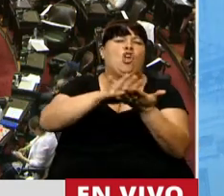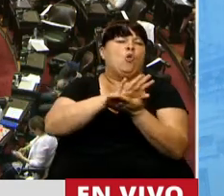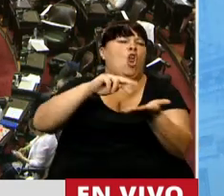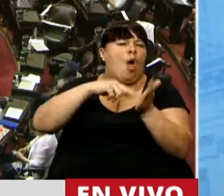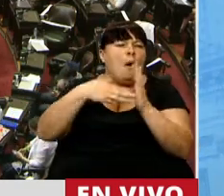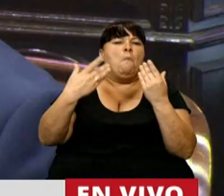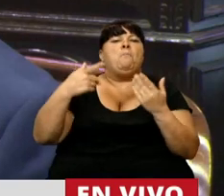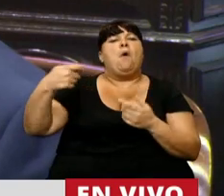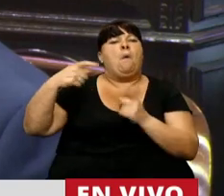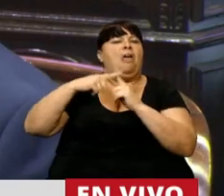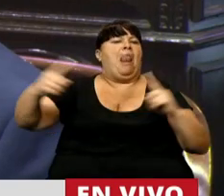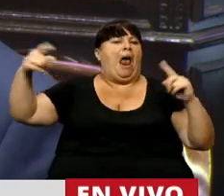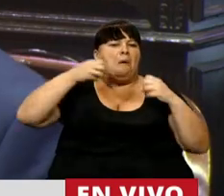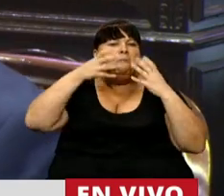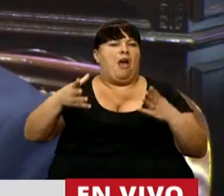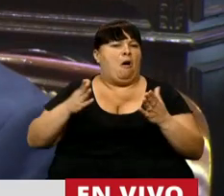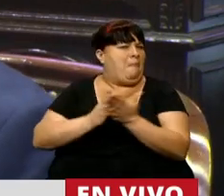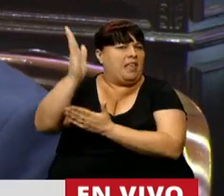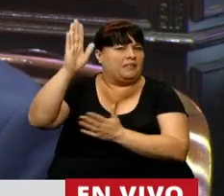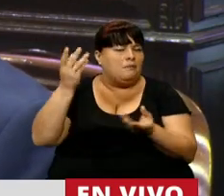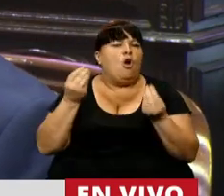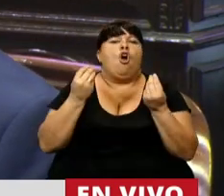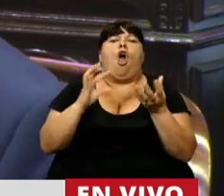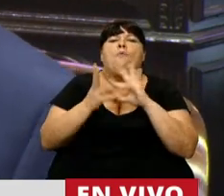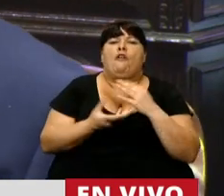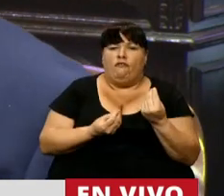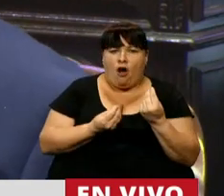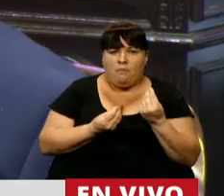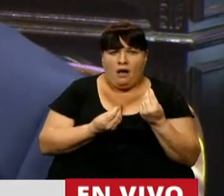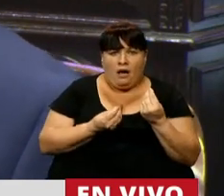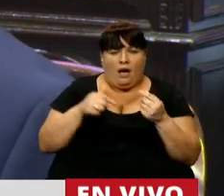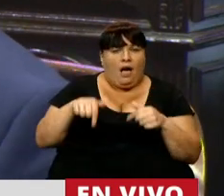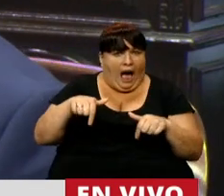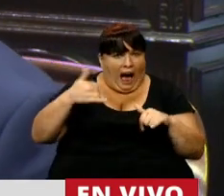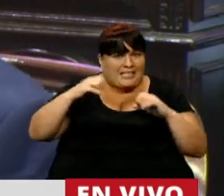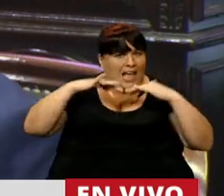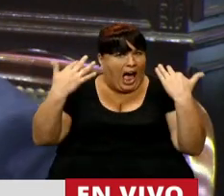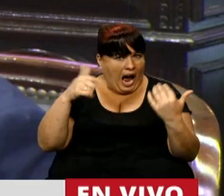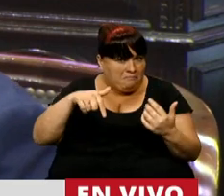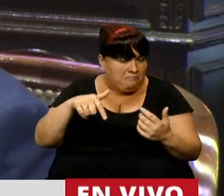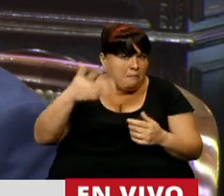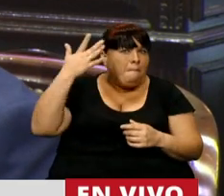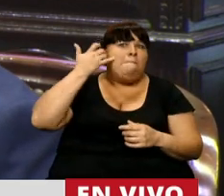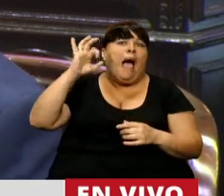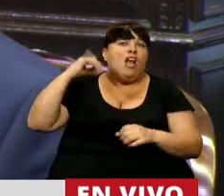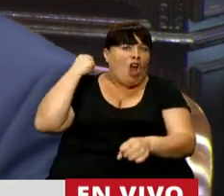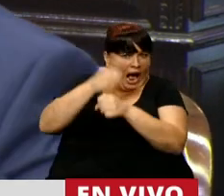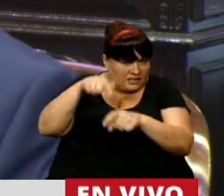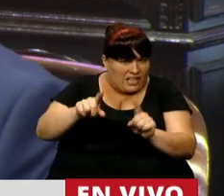hacer sustentable el sistema previsional. ¿Cómo hacerlo? Está aquí en esta Cámara, por lo menos desde el mes de